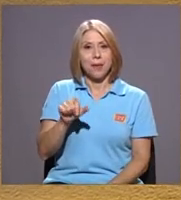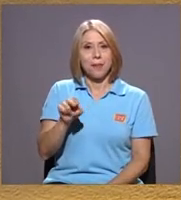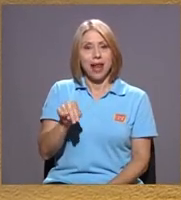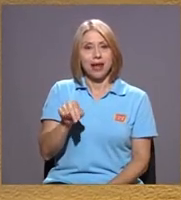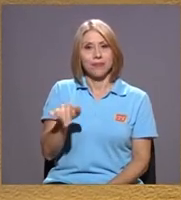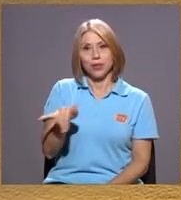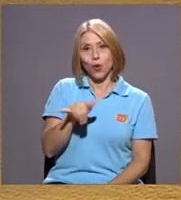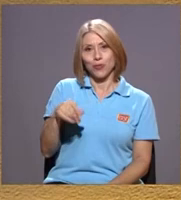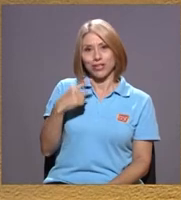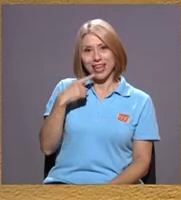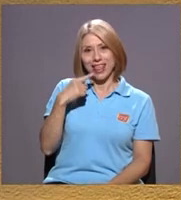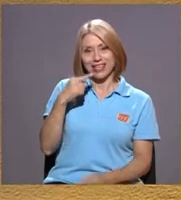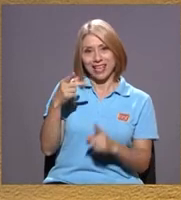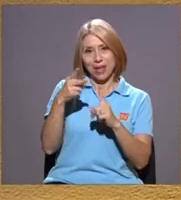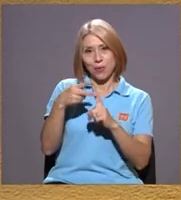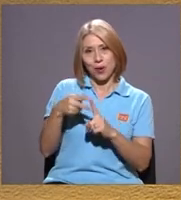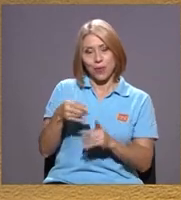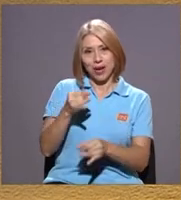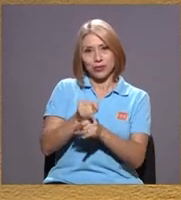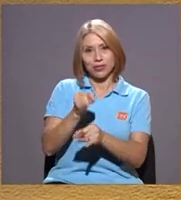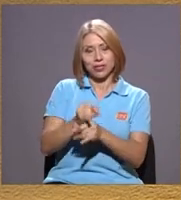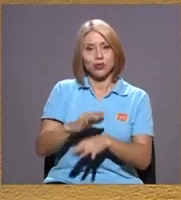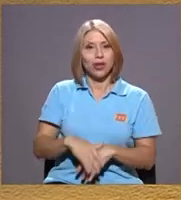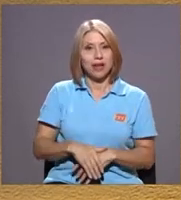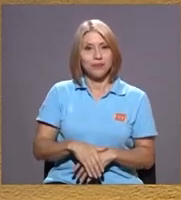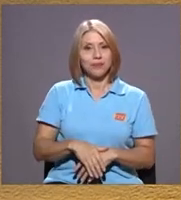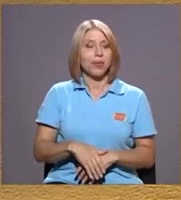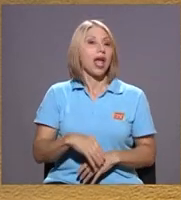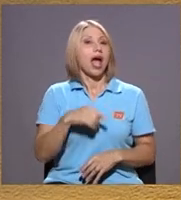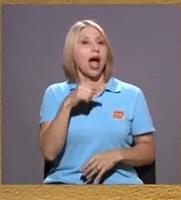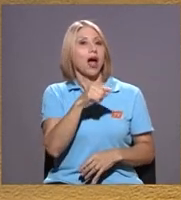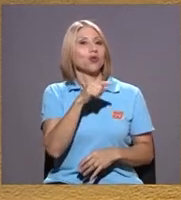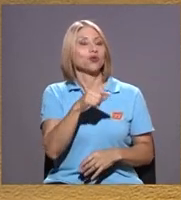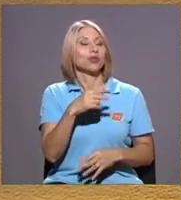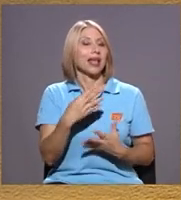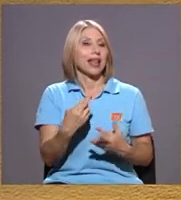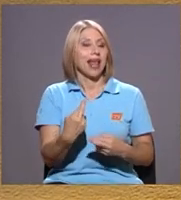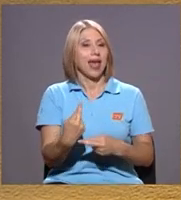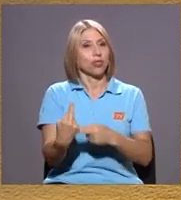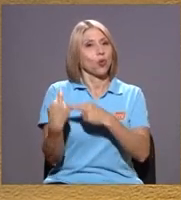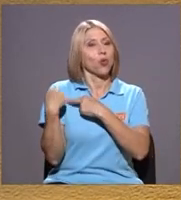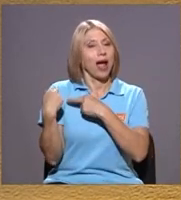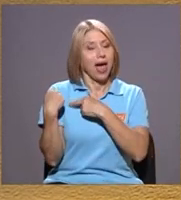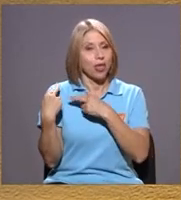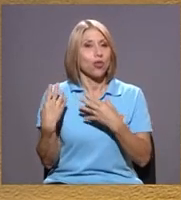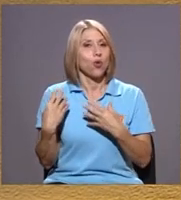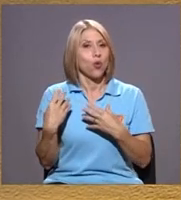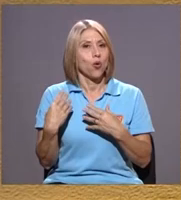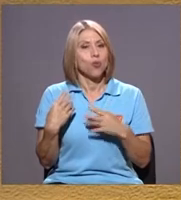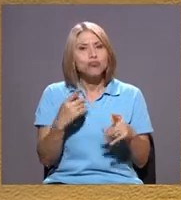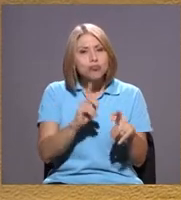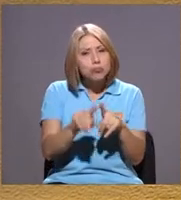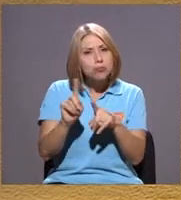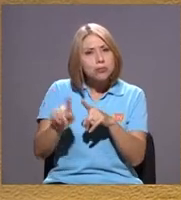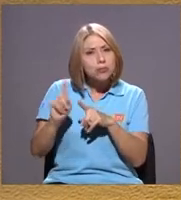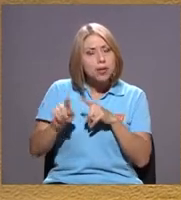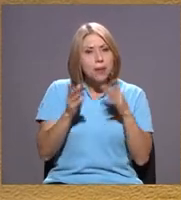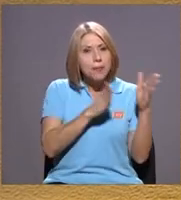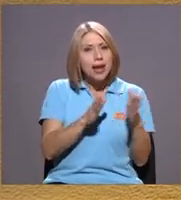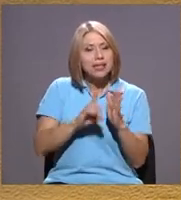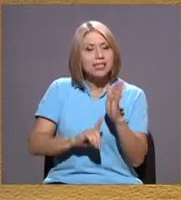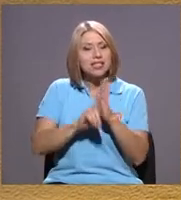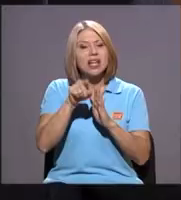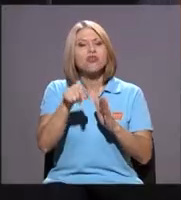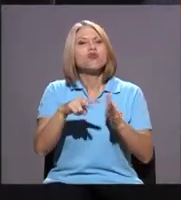institucional, le ha tocado un número no pequeño de planes de desarrollo. ¿Qué es un plan